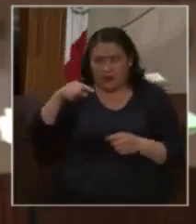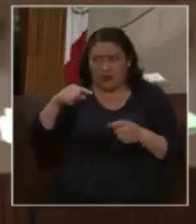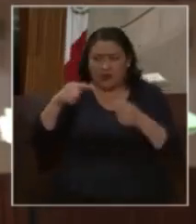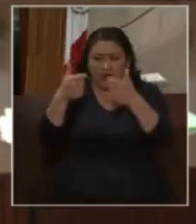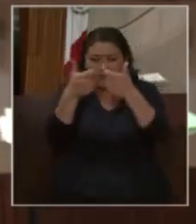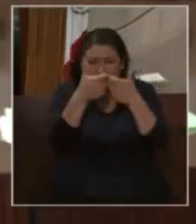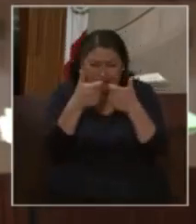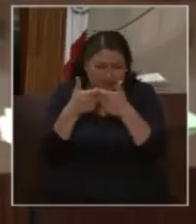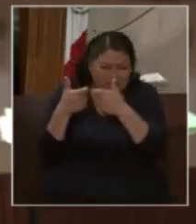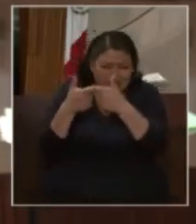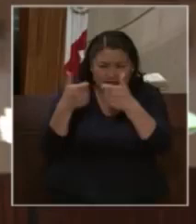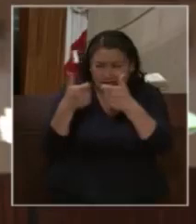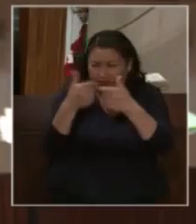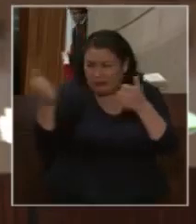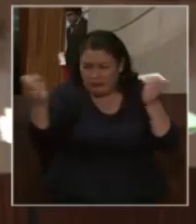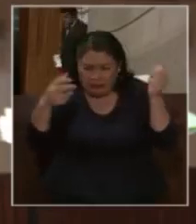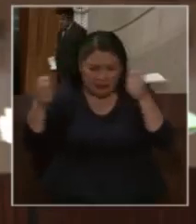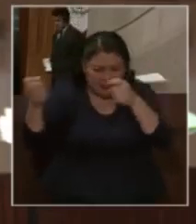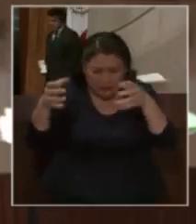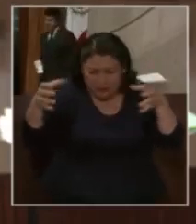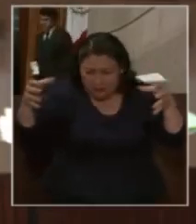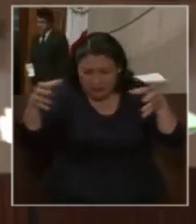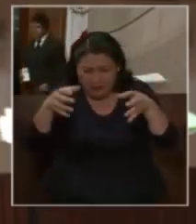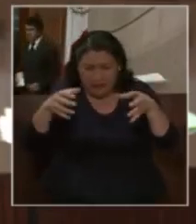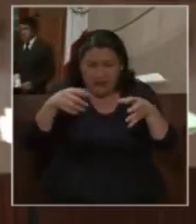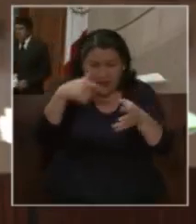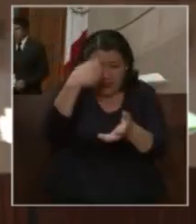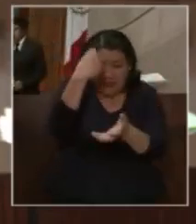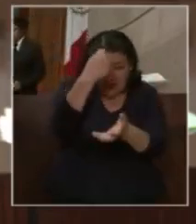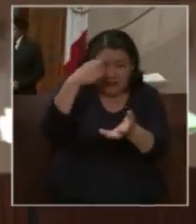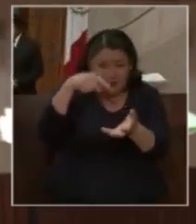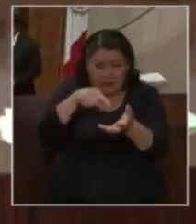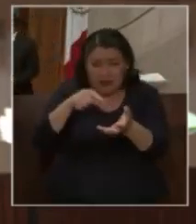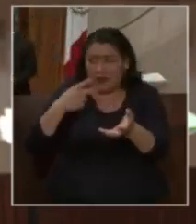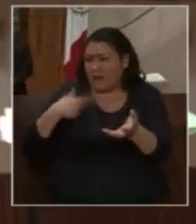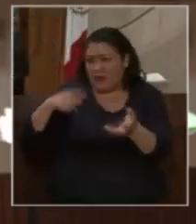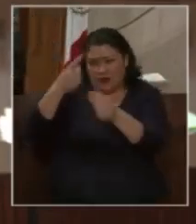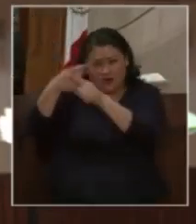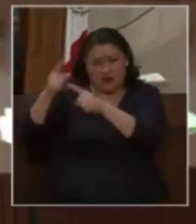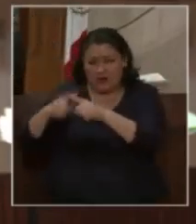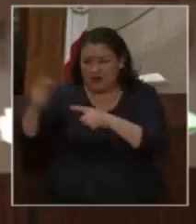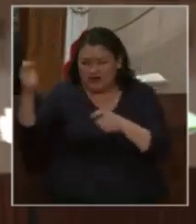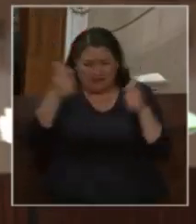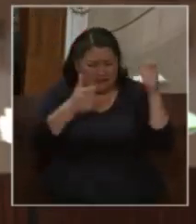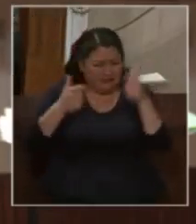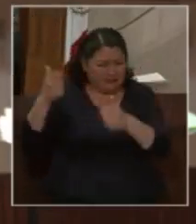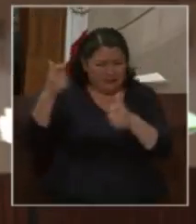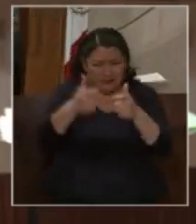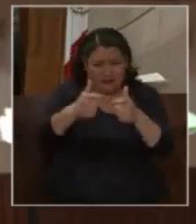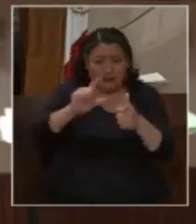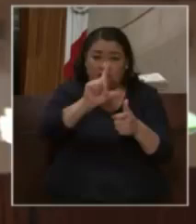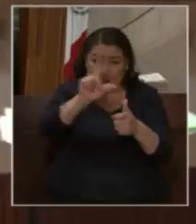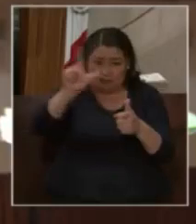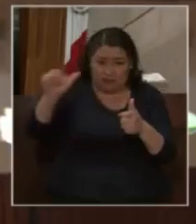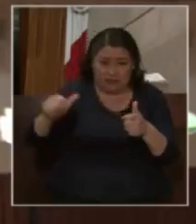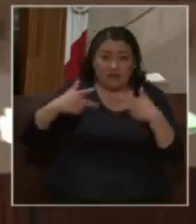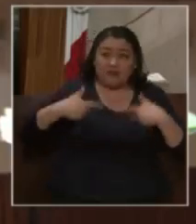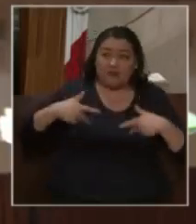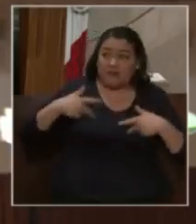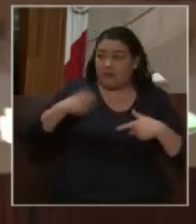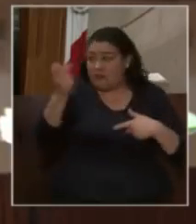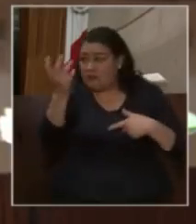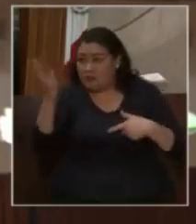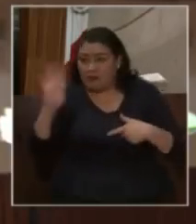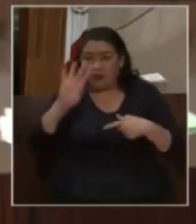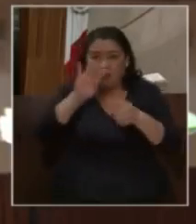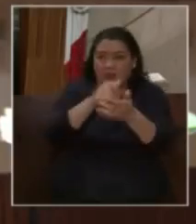de recursos por montos fijos para entregas a estas personas, pues